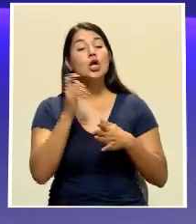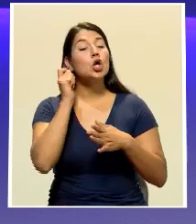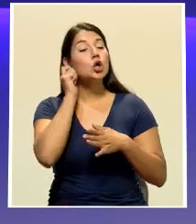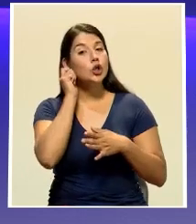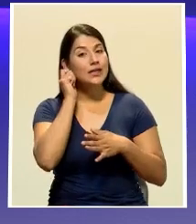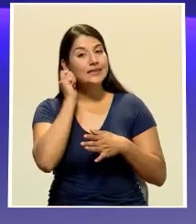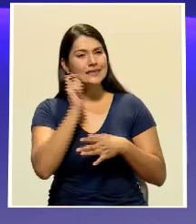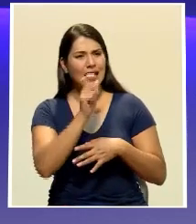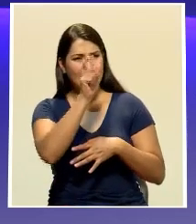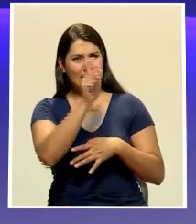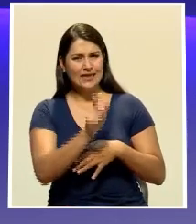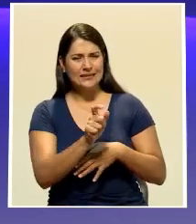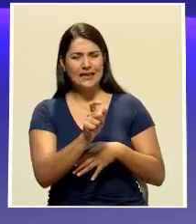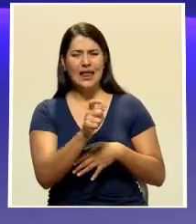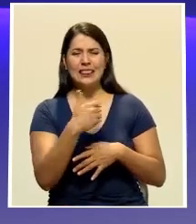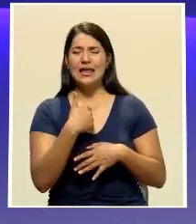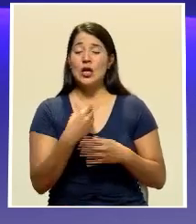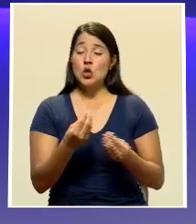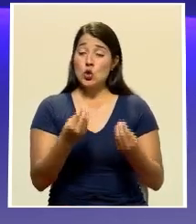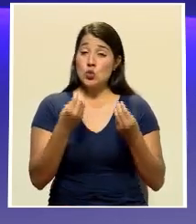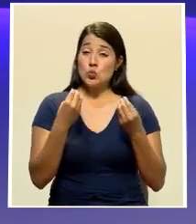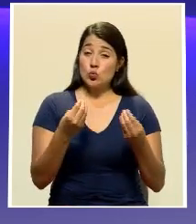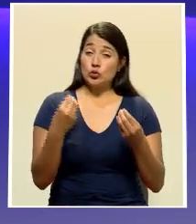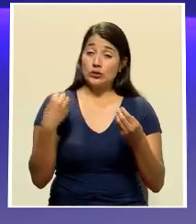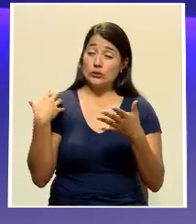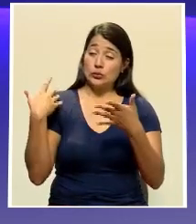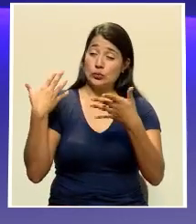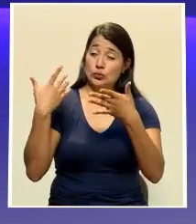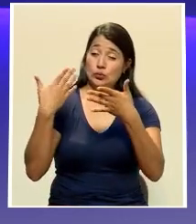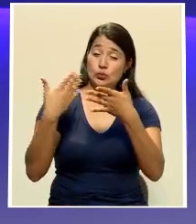de una amplísima trayectoria,